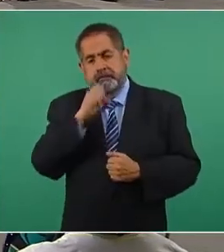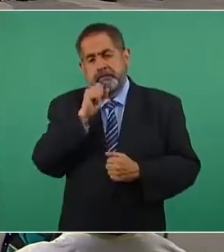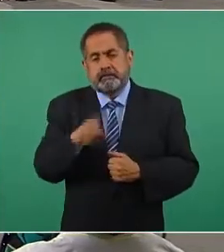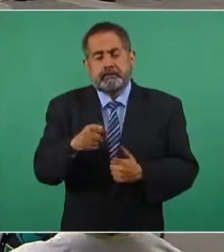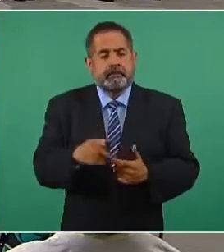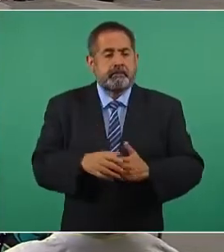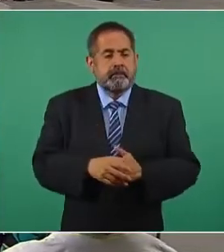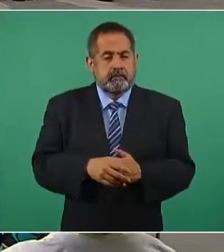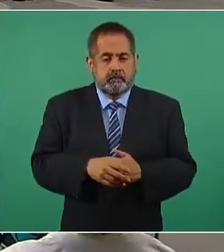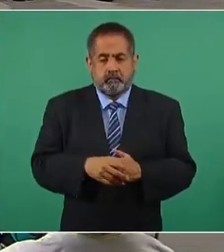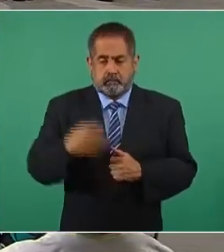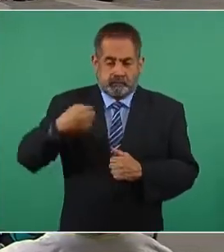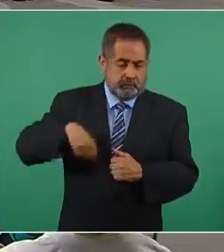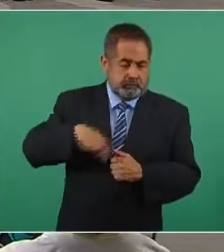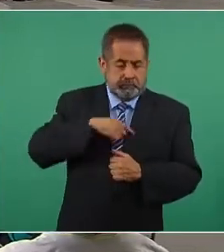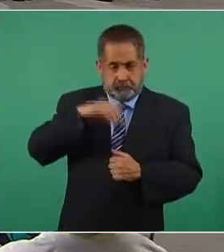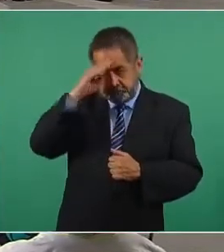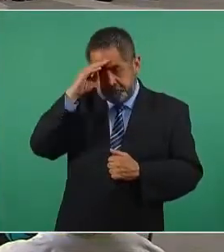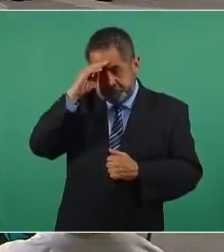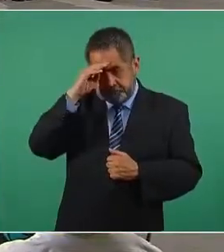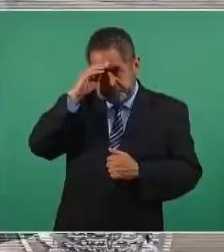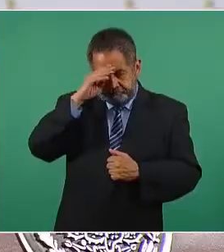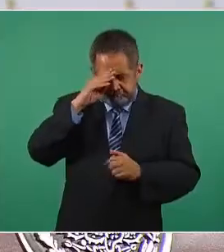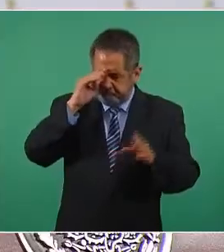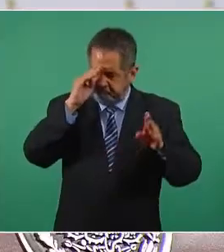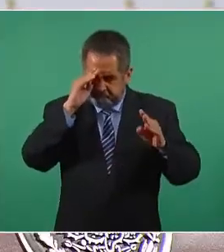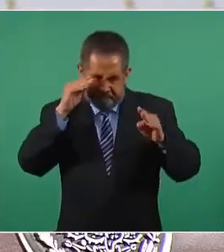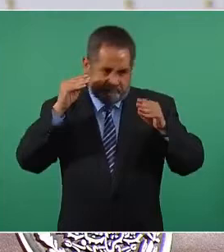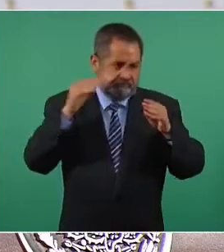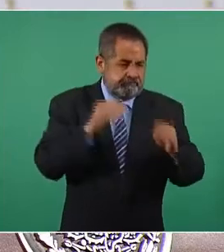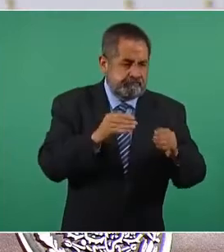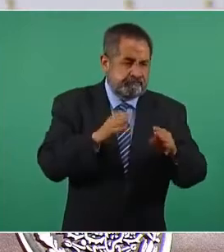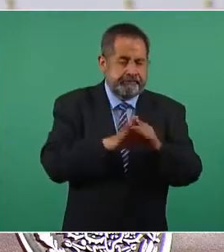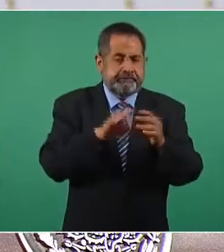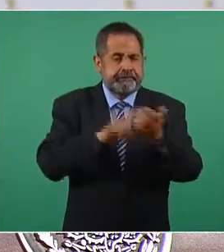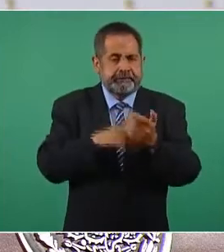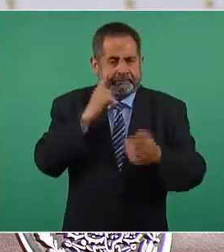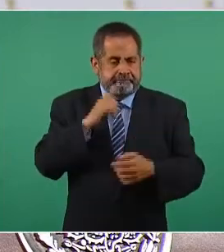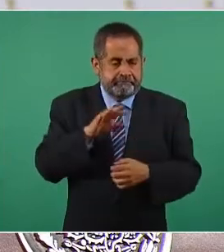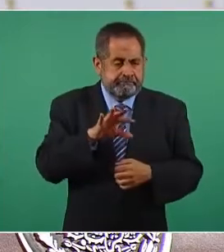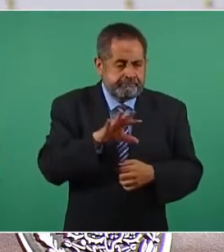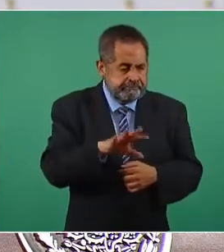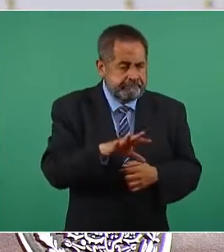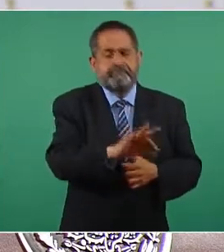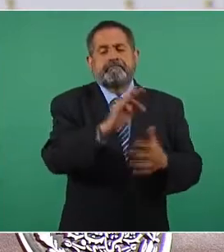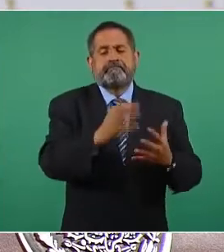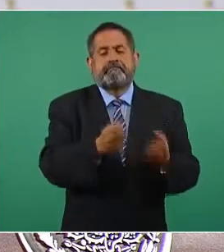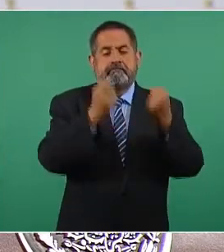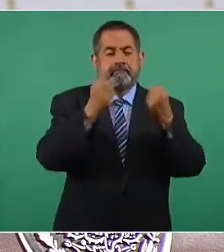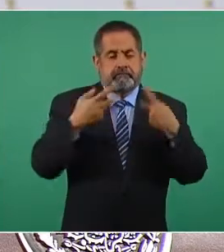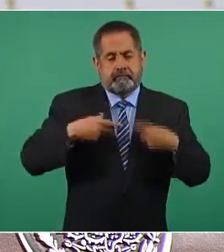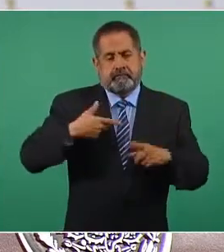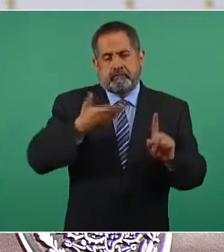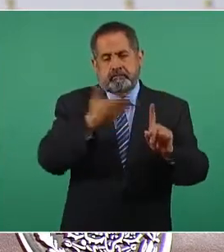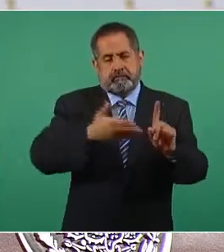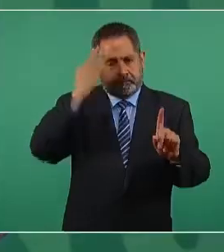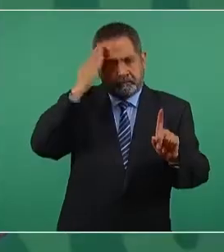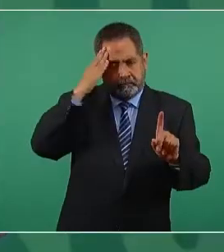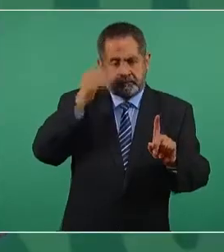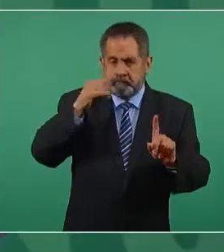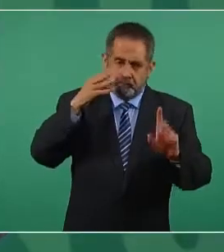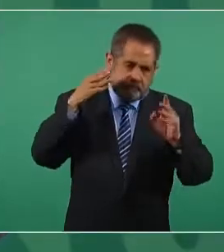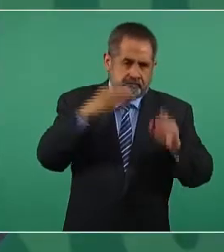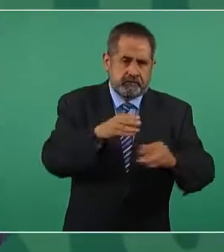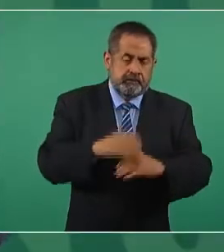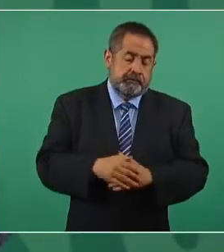y estamos aplicados para encontrar a este dirigente,